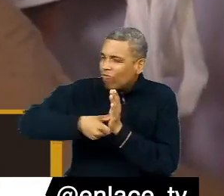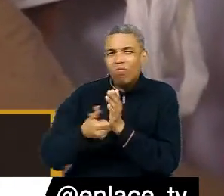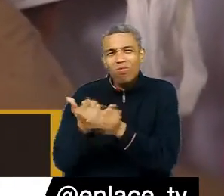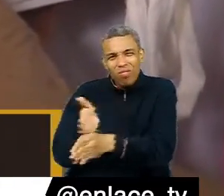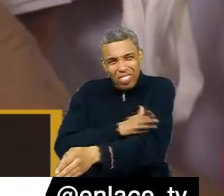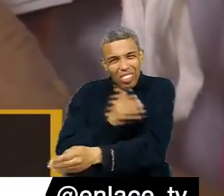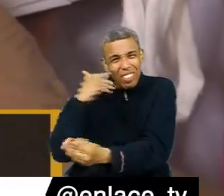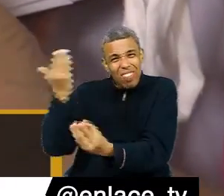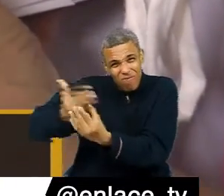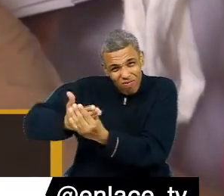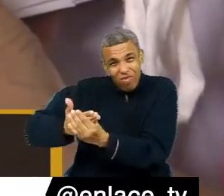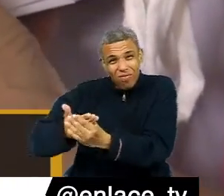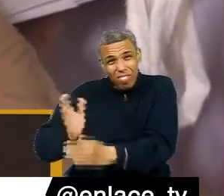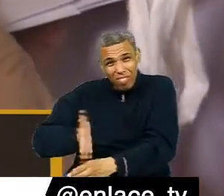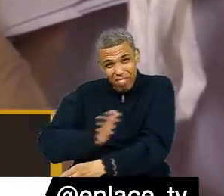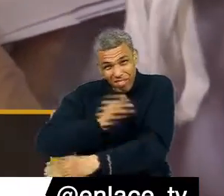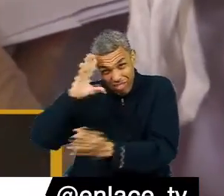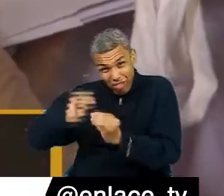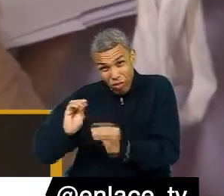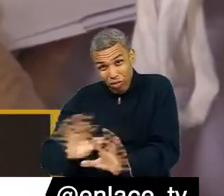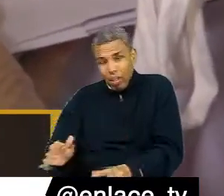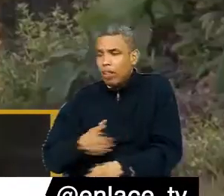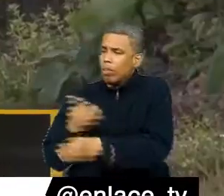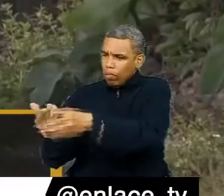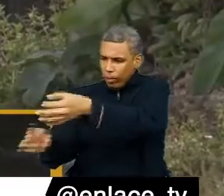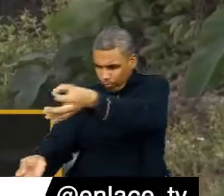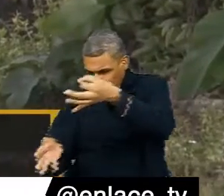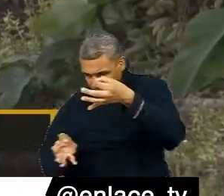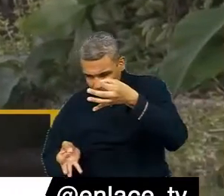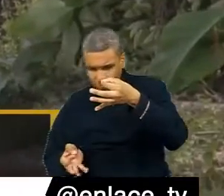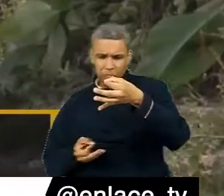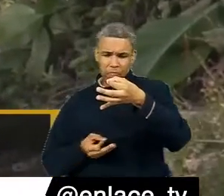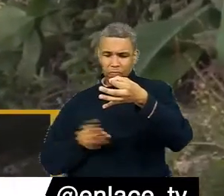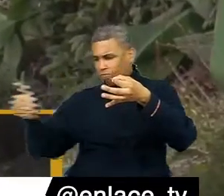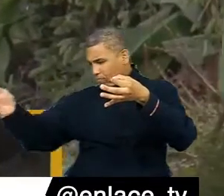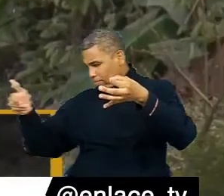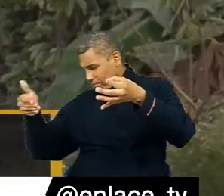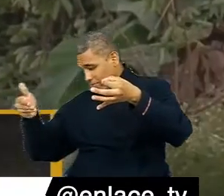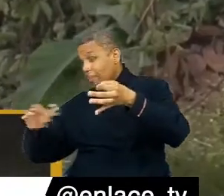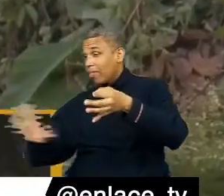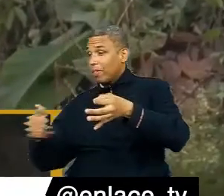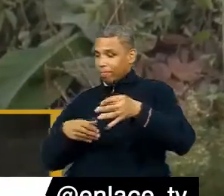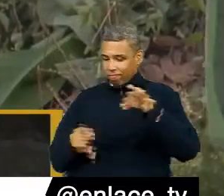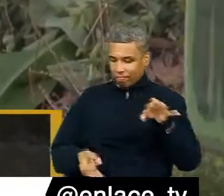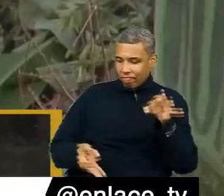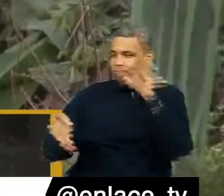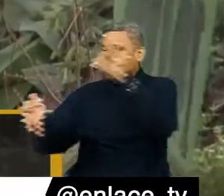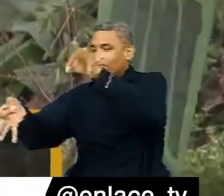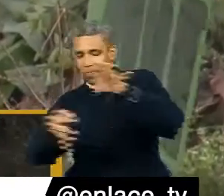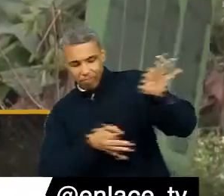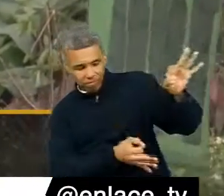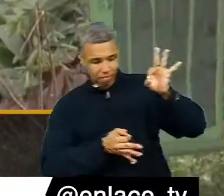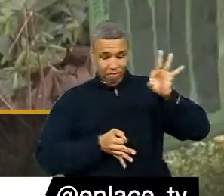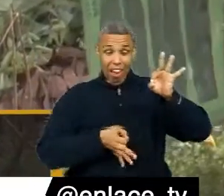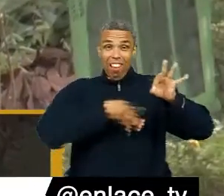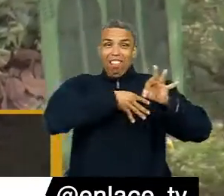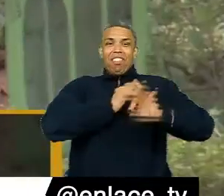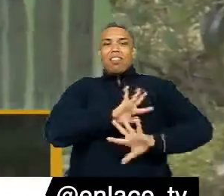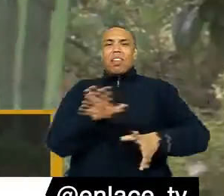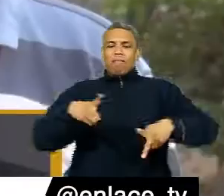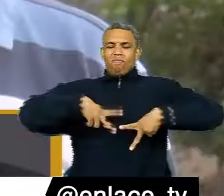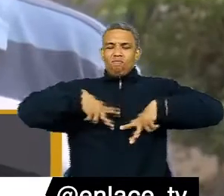su predio y le va a solicitar esa documentación. Esto también es importante que la gente conozca, que una vez terminado el trabajo